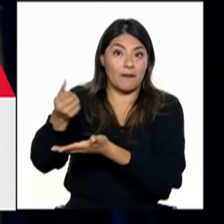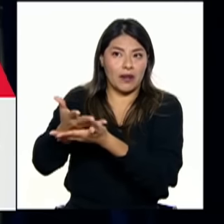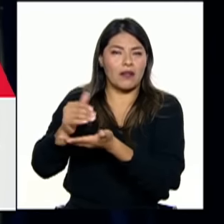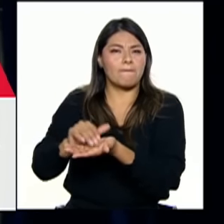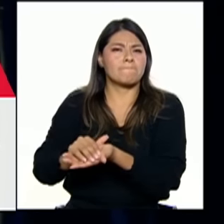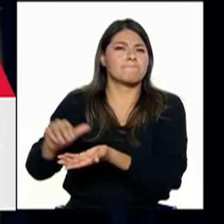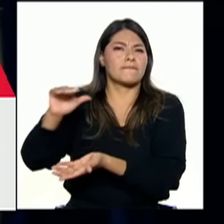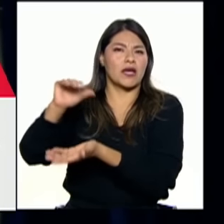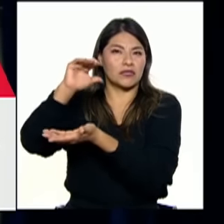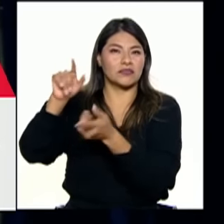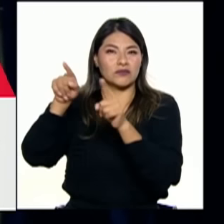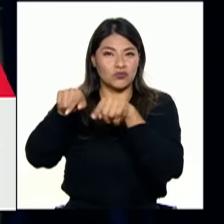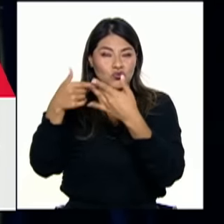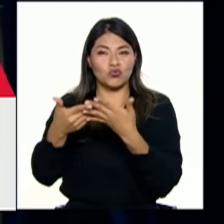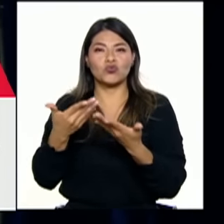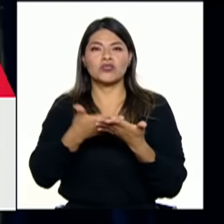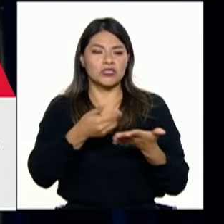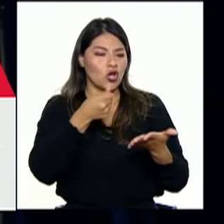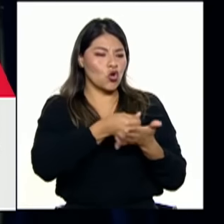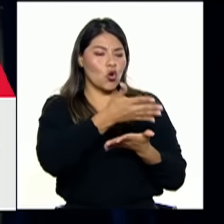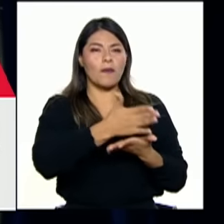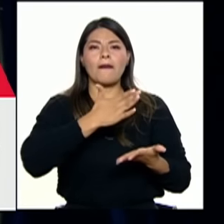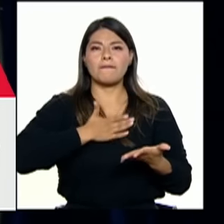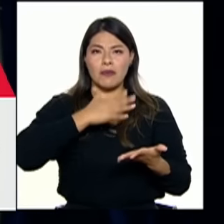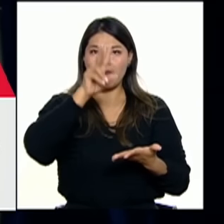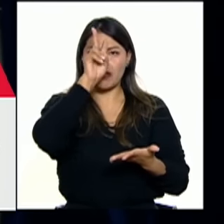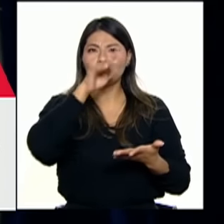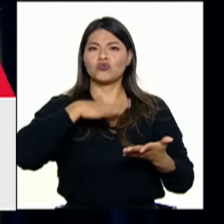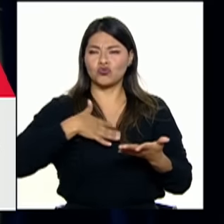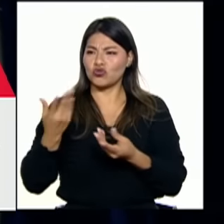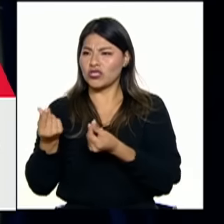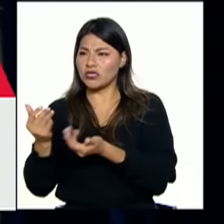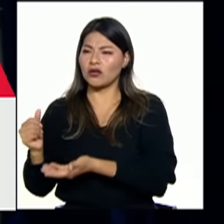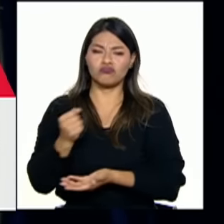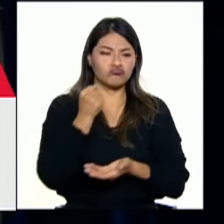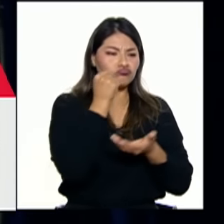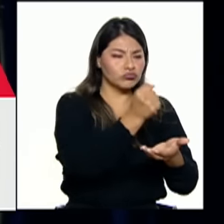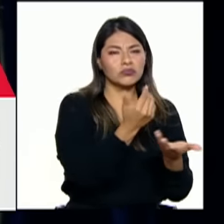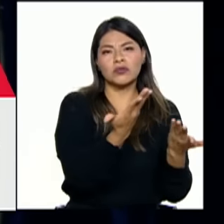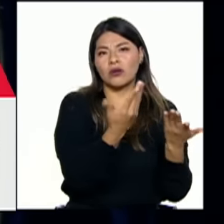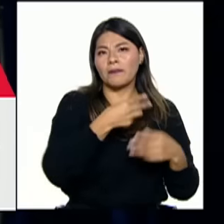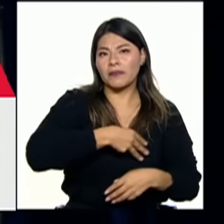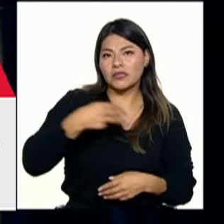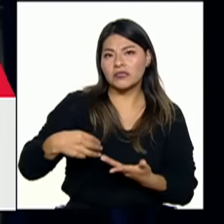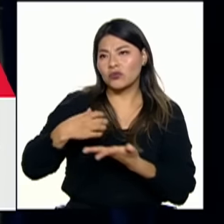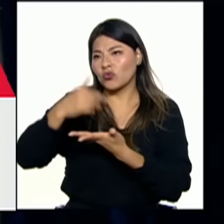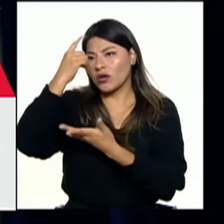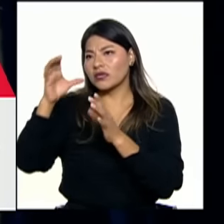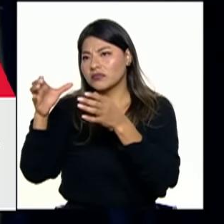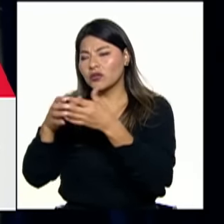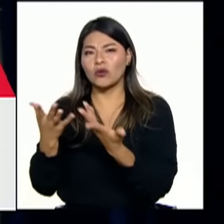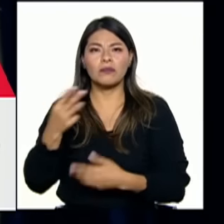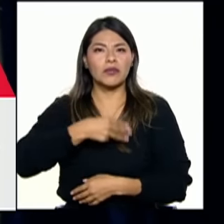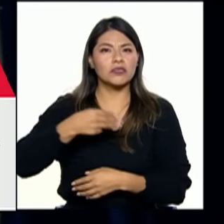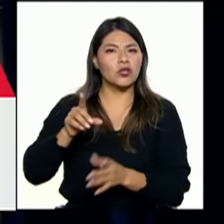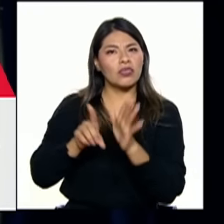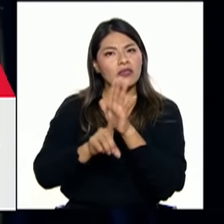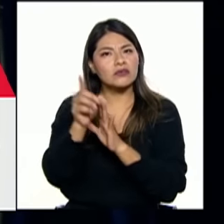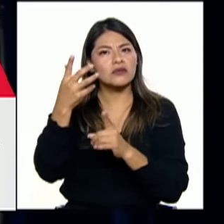mediante el programa Compras a Mi Perú, por lo que sectores como educación, desarrollo, inclusión social e